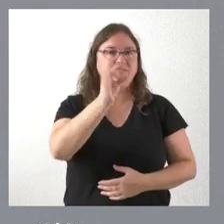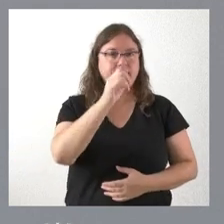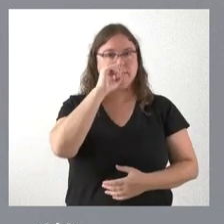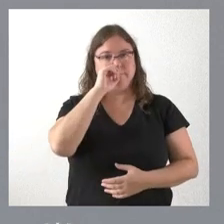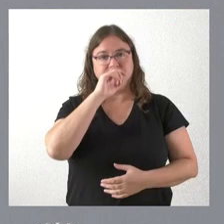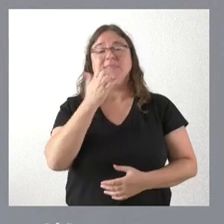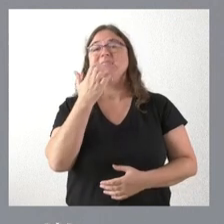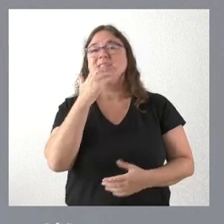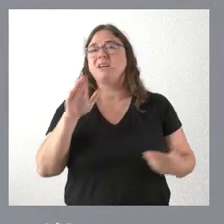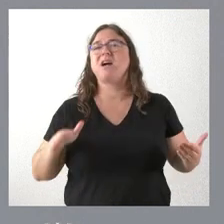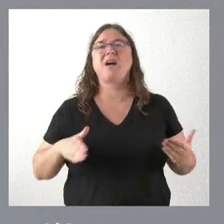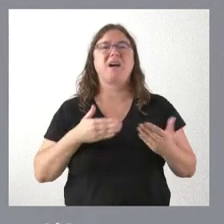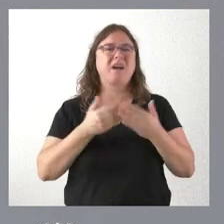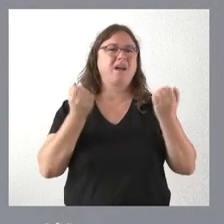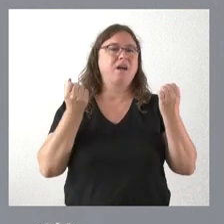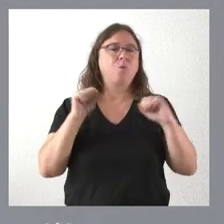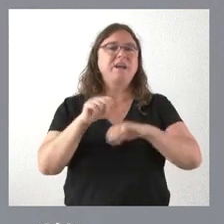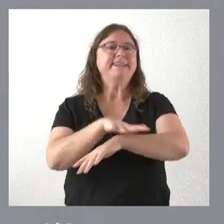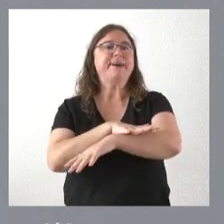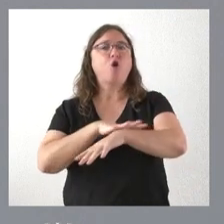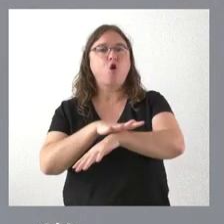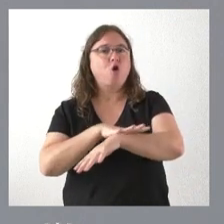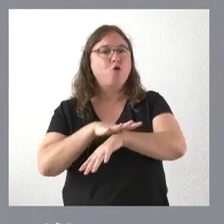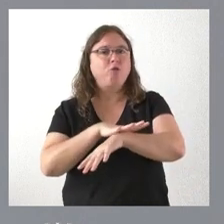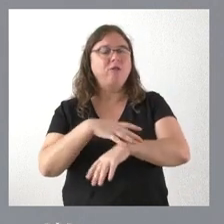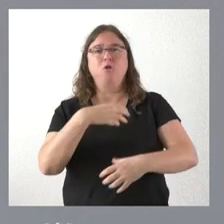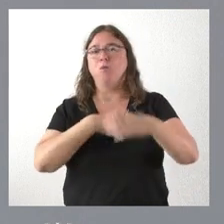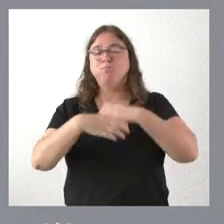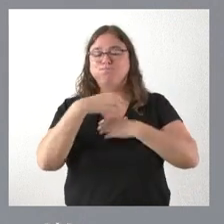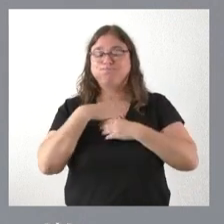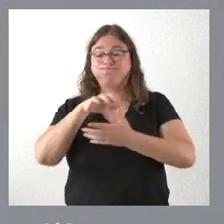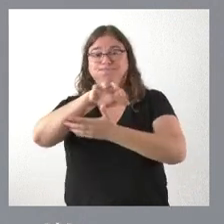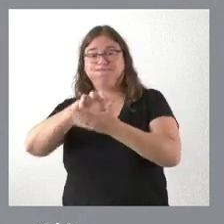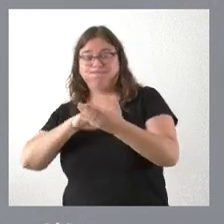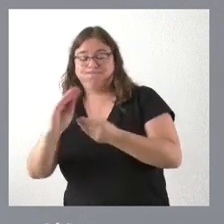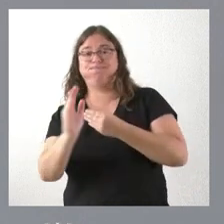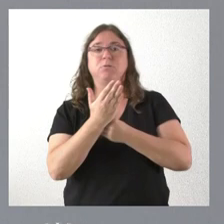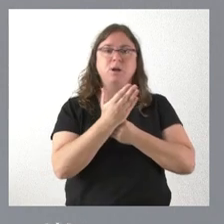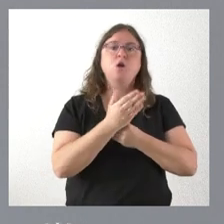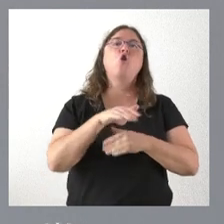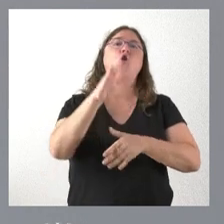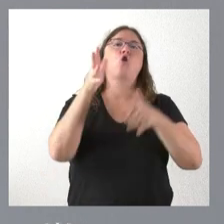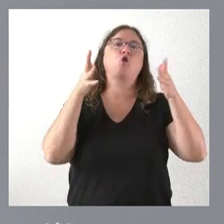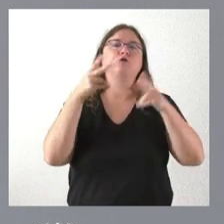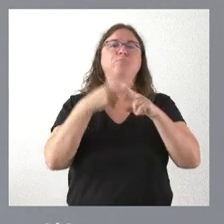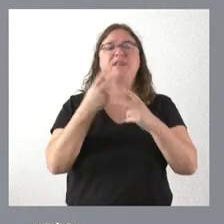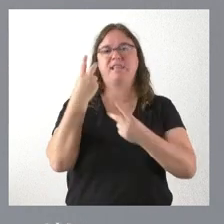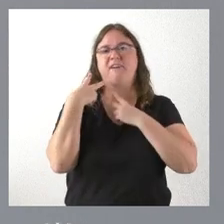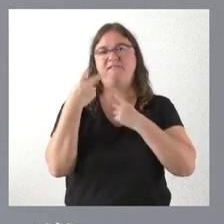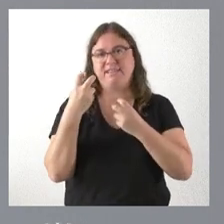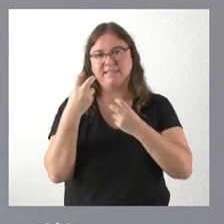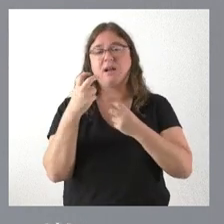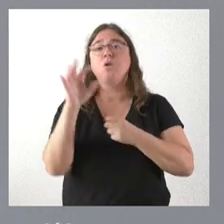solventarse si el gobierno aún no presentando puestos del Estado Pues convocará el consejo de política fiscal y financiera